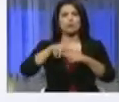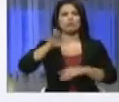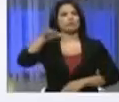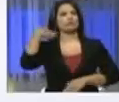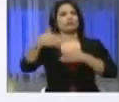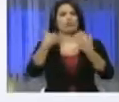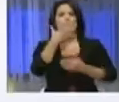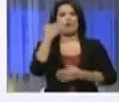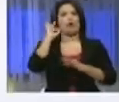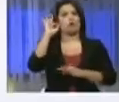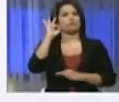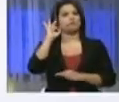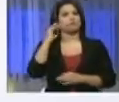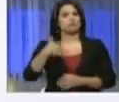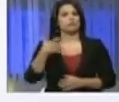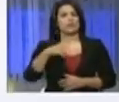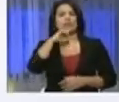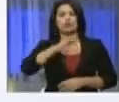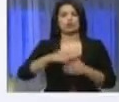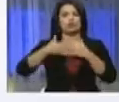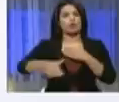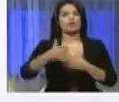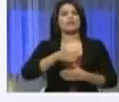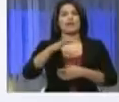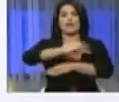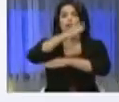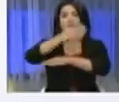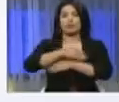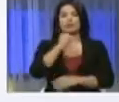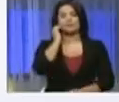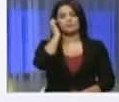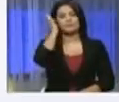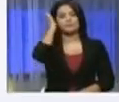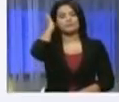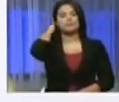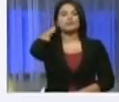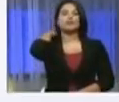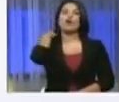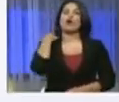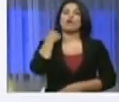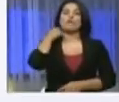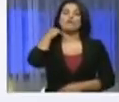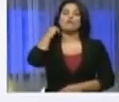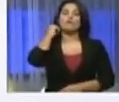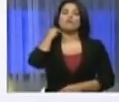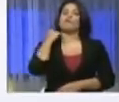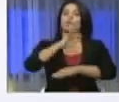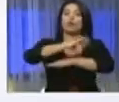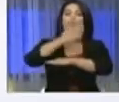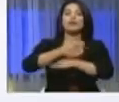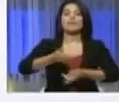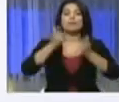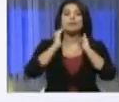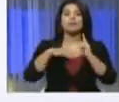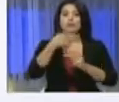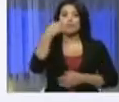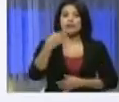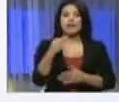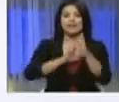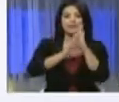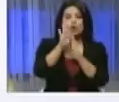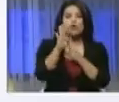conocido de la historia de nuestra frontera. Una frontera armónica en el desarrollo económico,